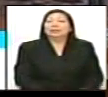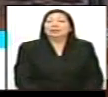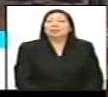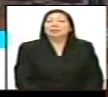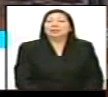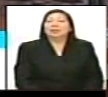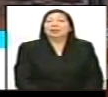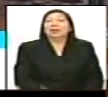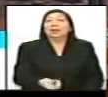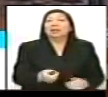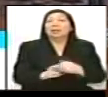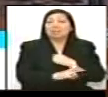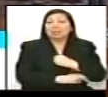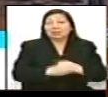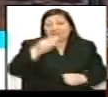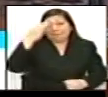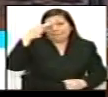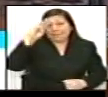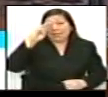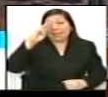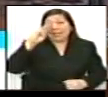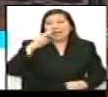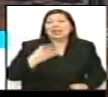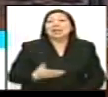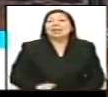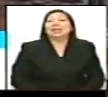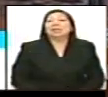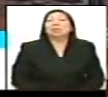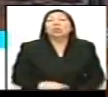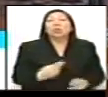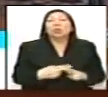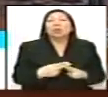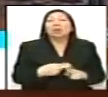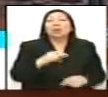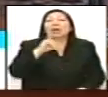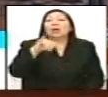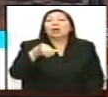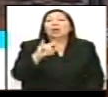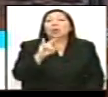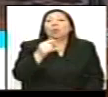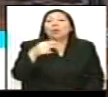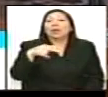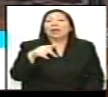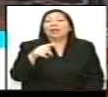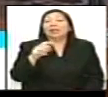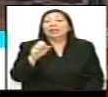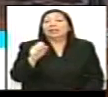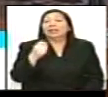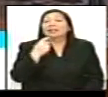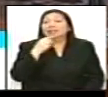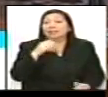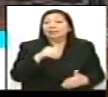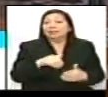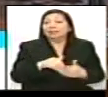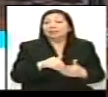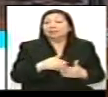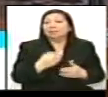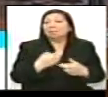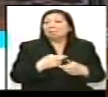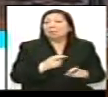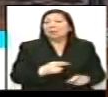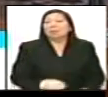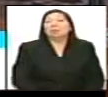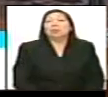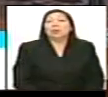particular en México, es el caso conocido como el caso de las Juanitas, de candidatas que postulaban a cargos de elección